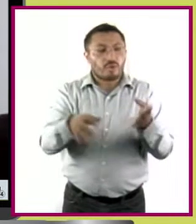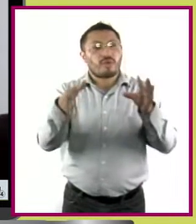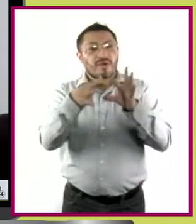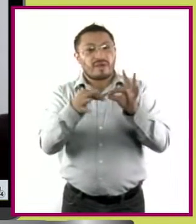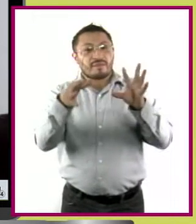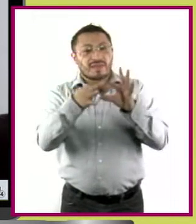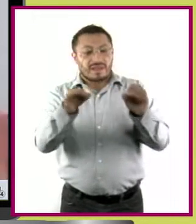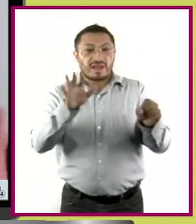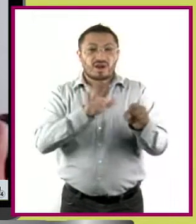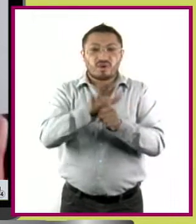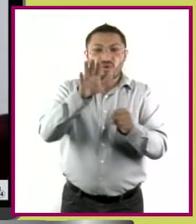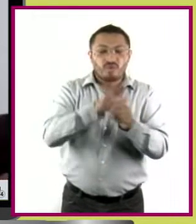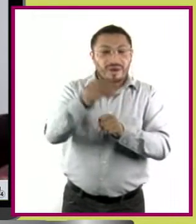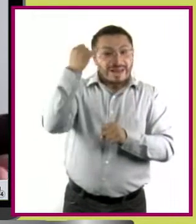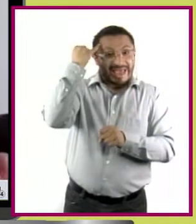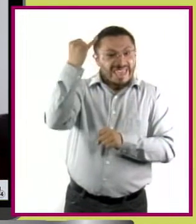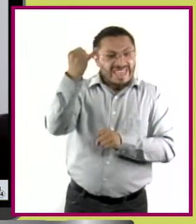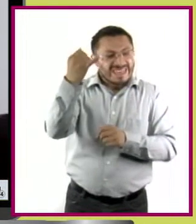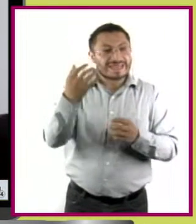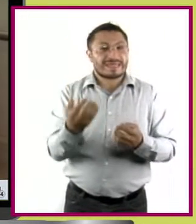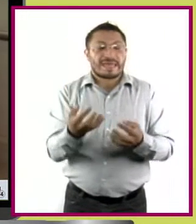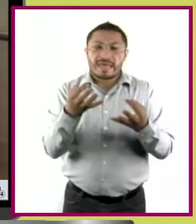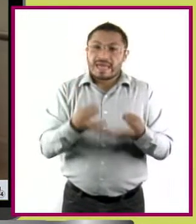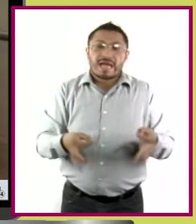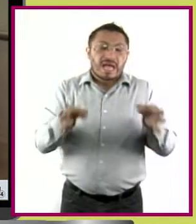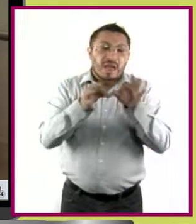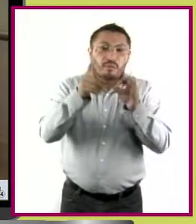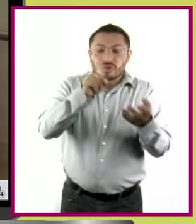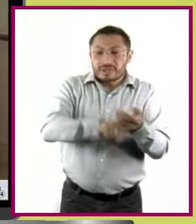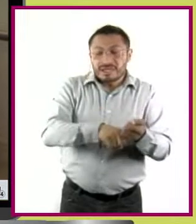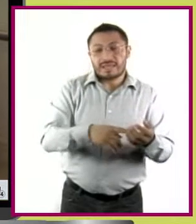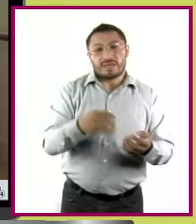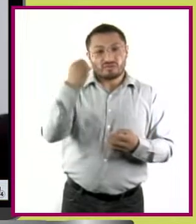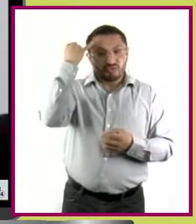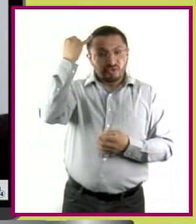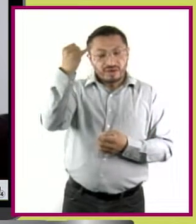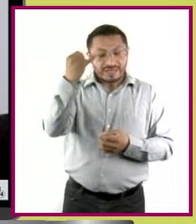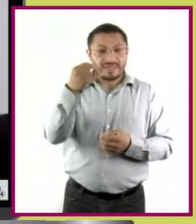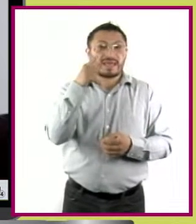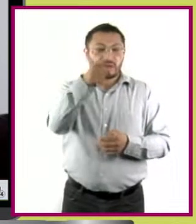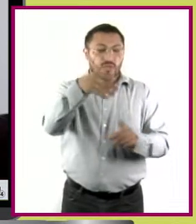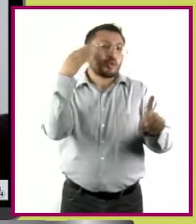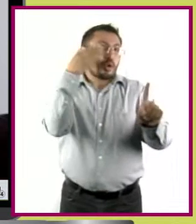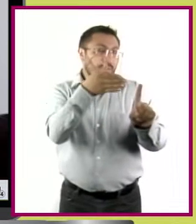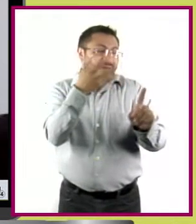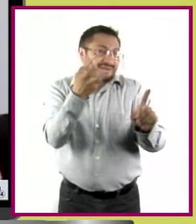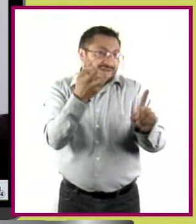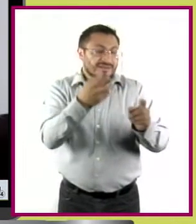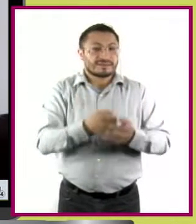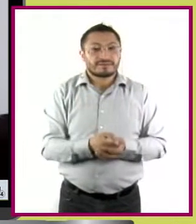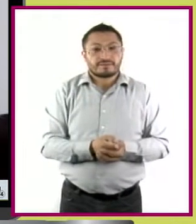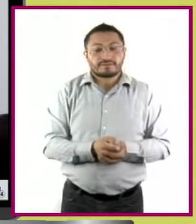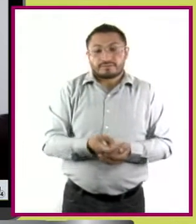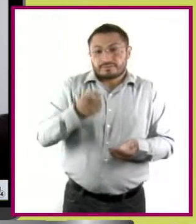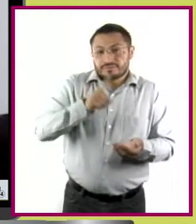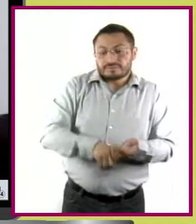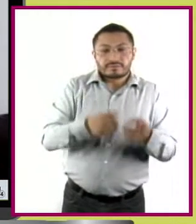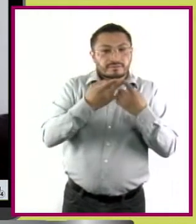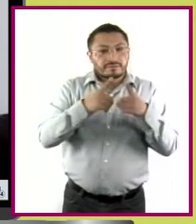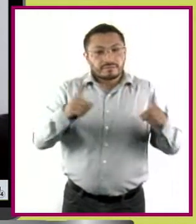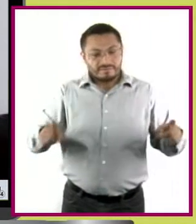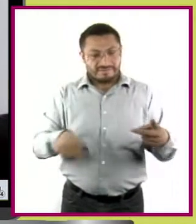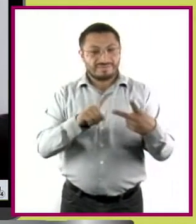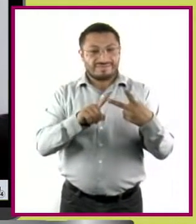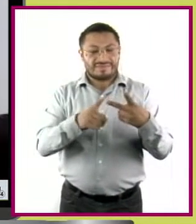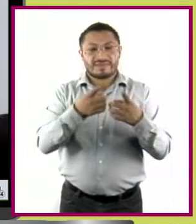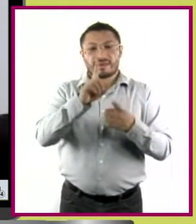la tesis, que es la idea central de mi ensayo, la idea a desarrollar. En el desarrollo, básicamente,